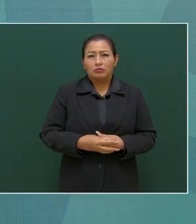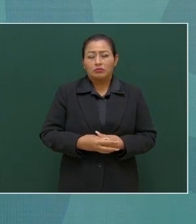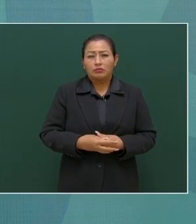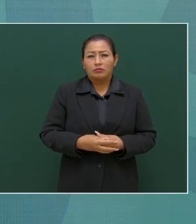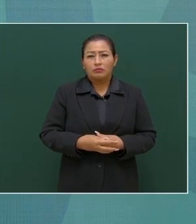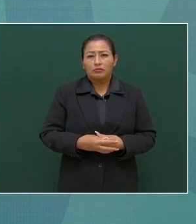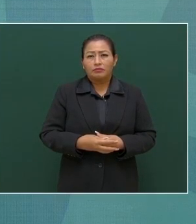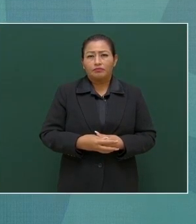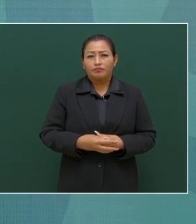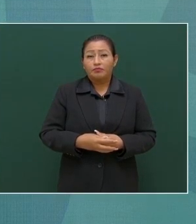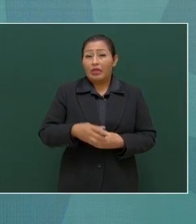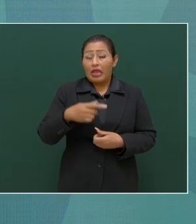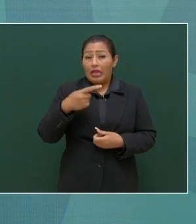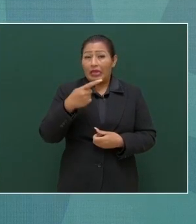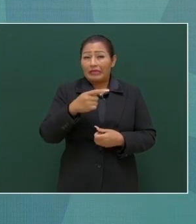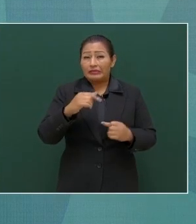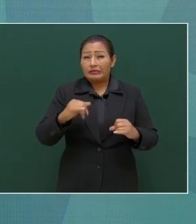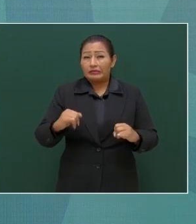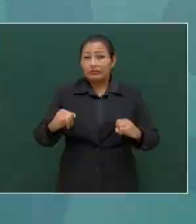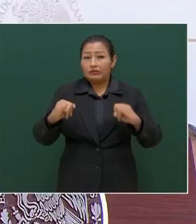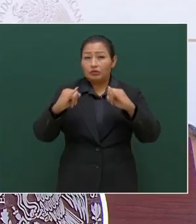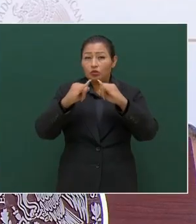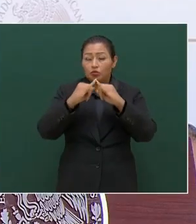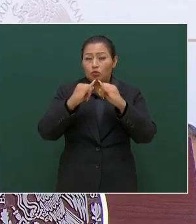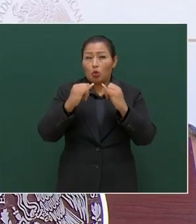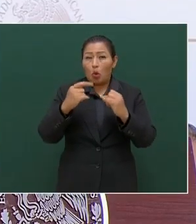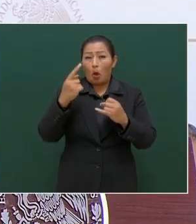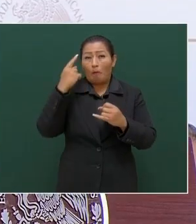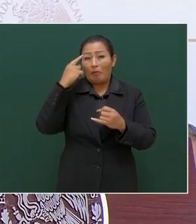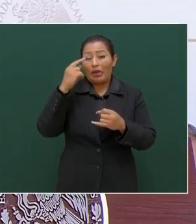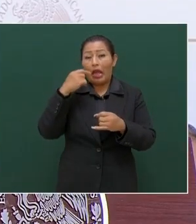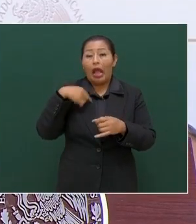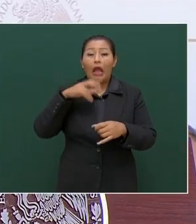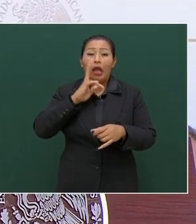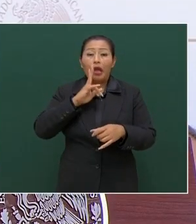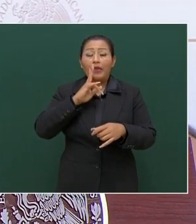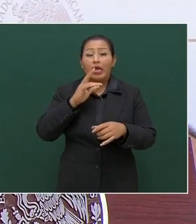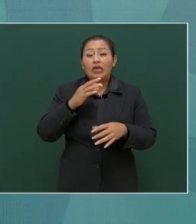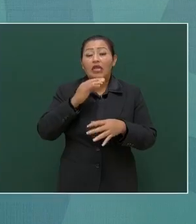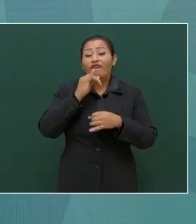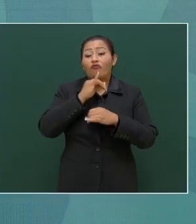esa institución para la transparencia,